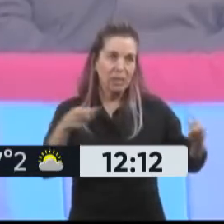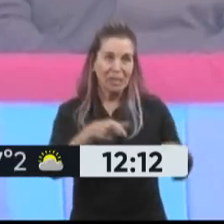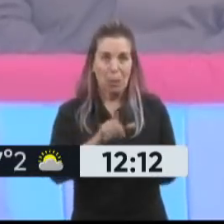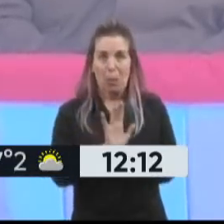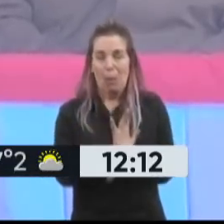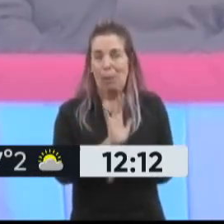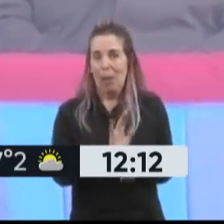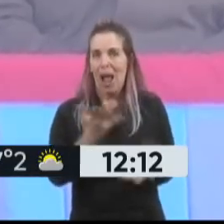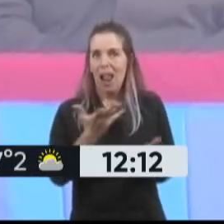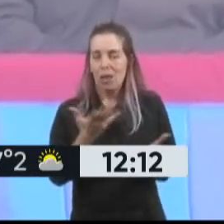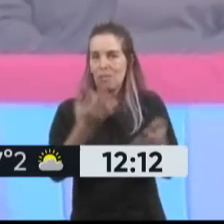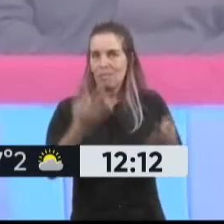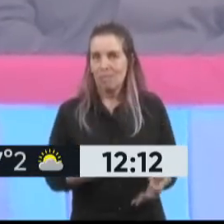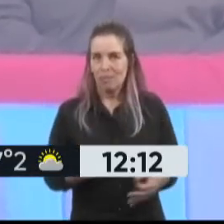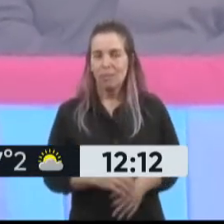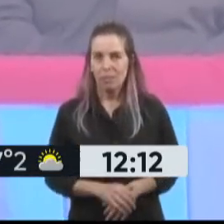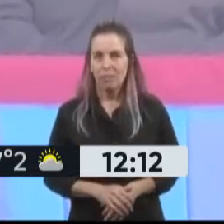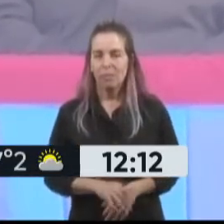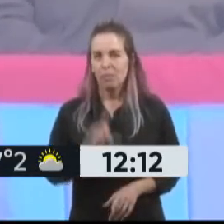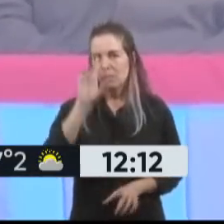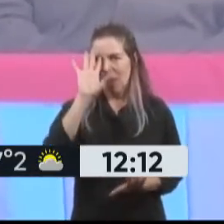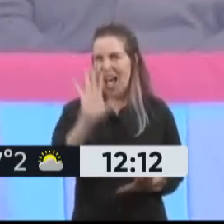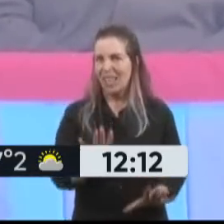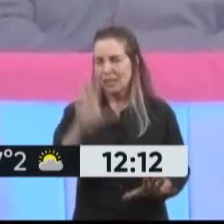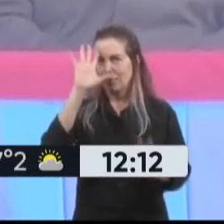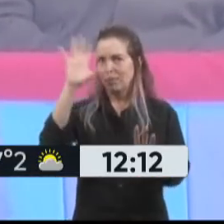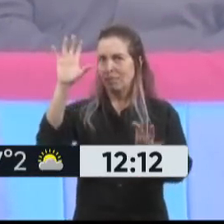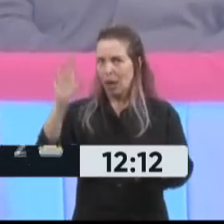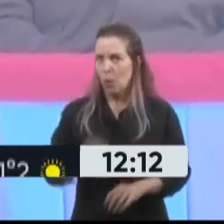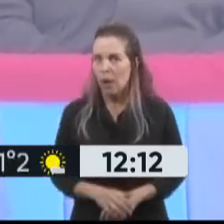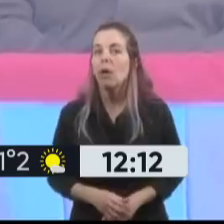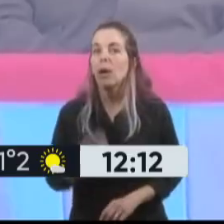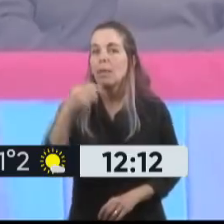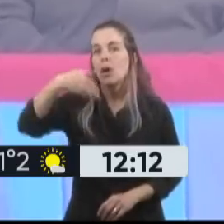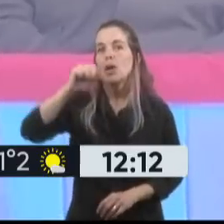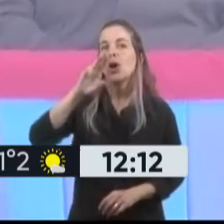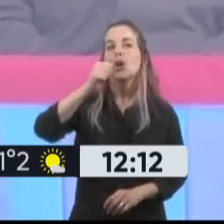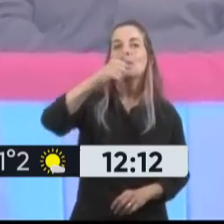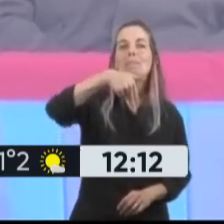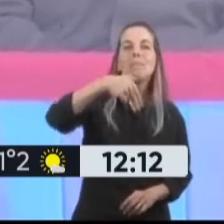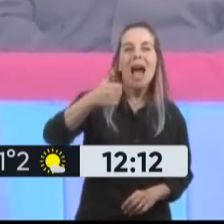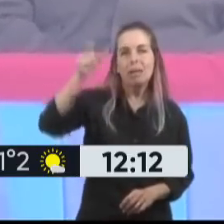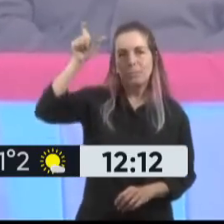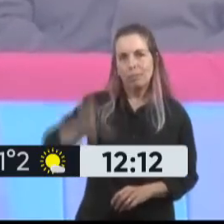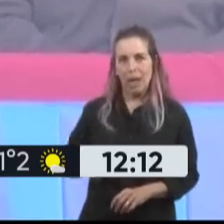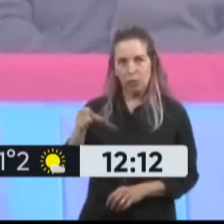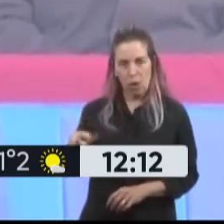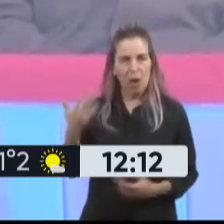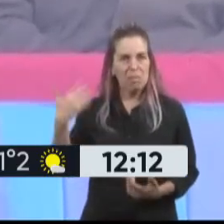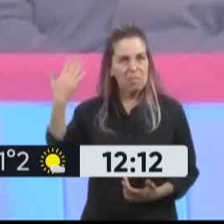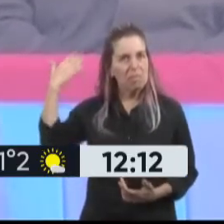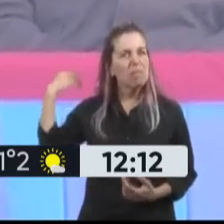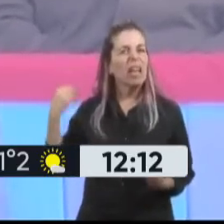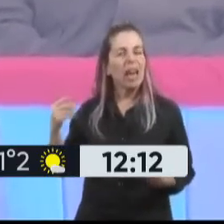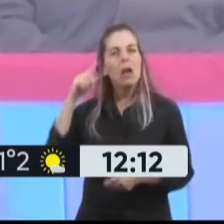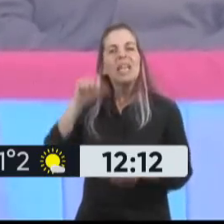milagro. Esto me recuerda el famoso caso de Norman Borlaug. Norman Borlaug era